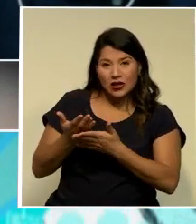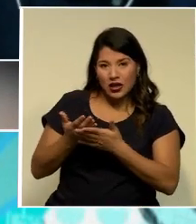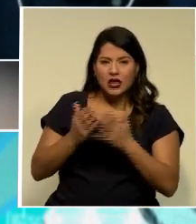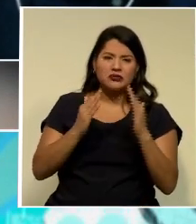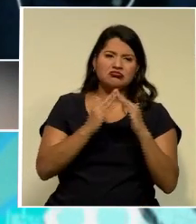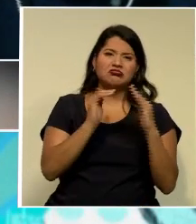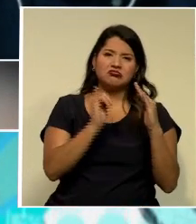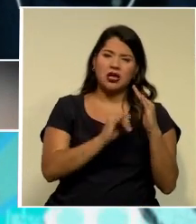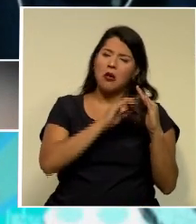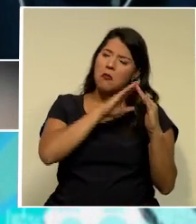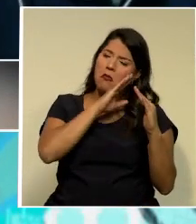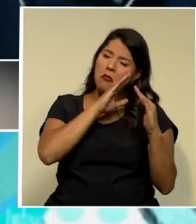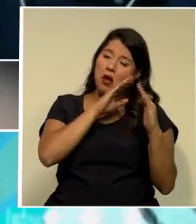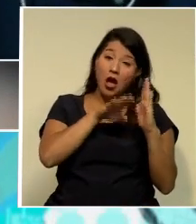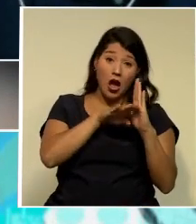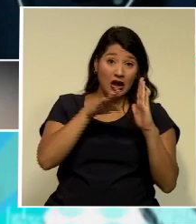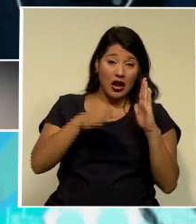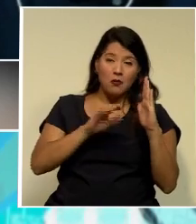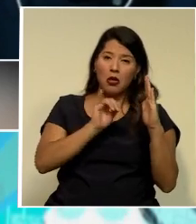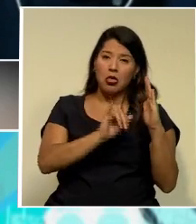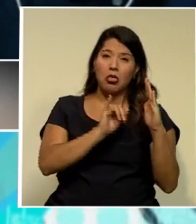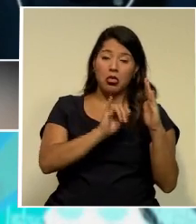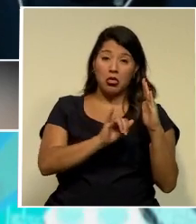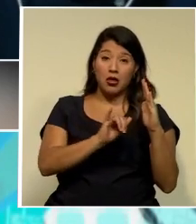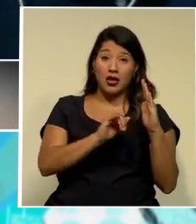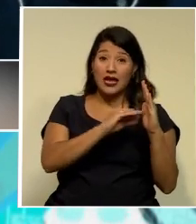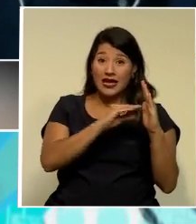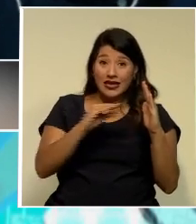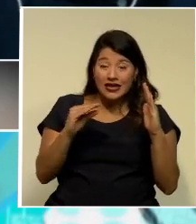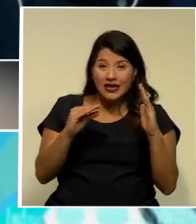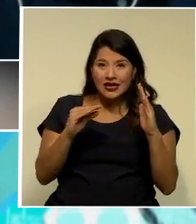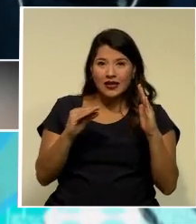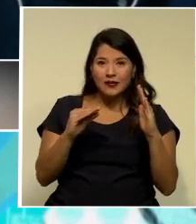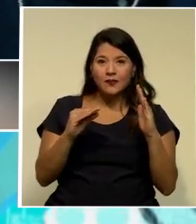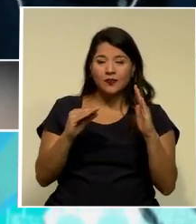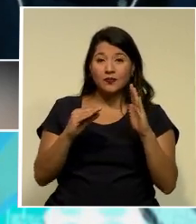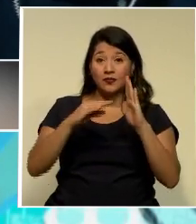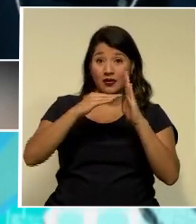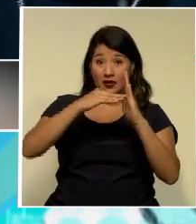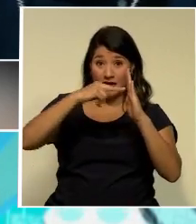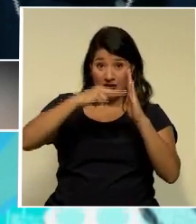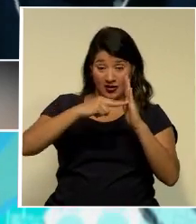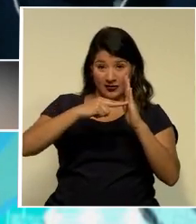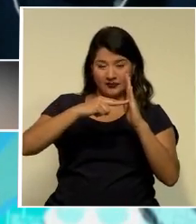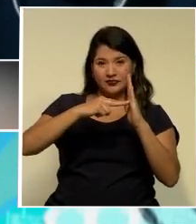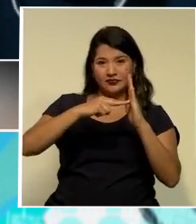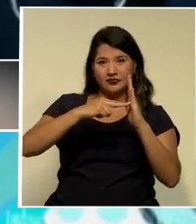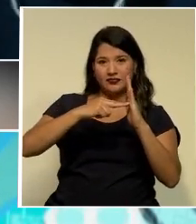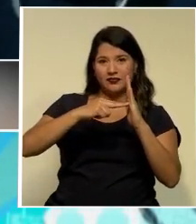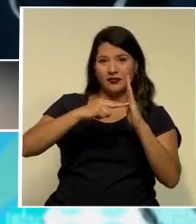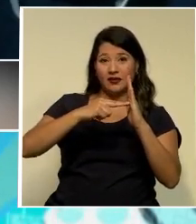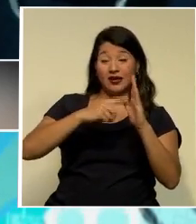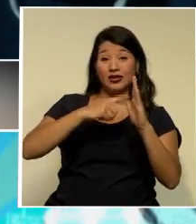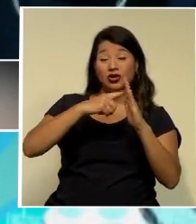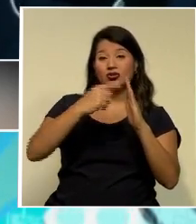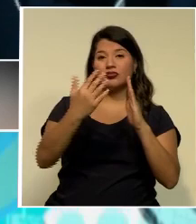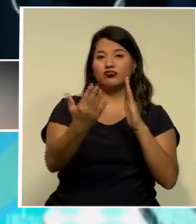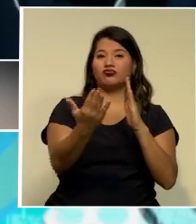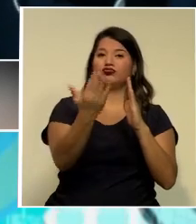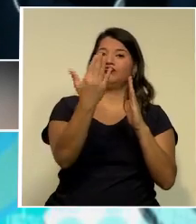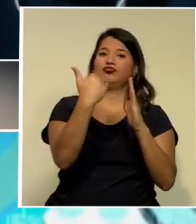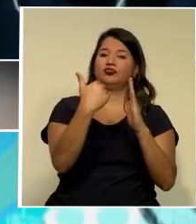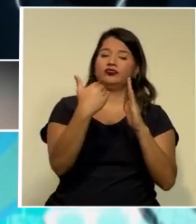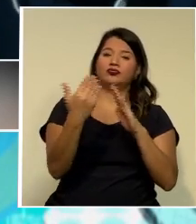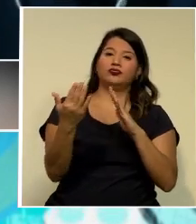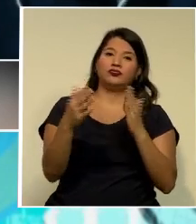estaba durmiendo en esa cama y las esquilas que cayeron en la pared del otro lado fueron las que la mataron a